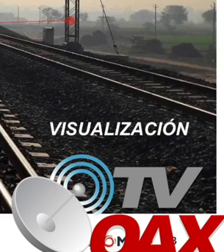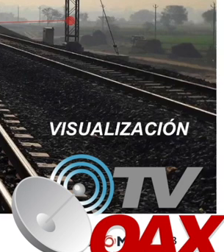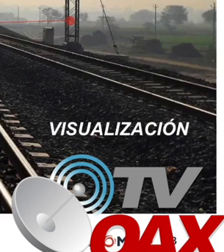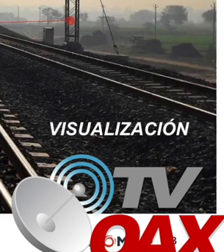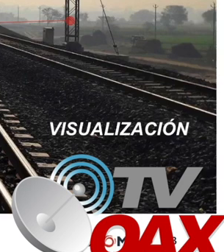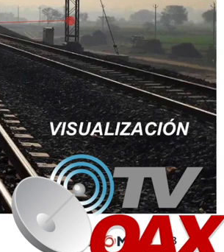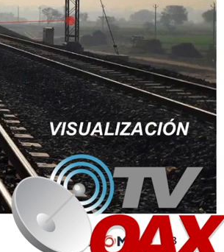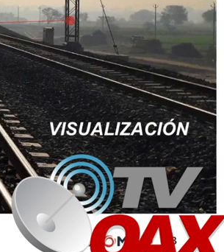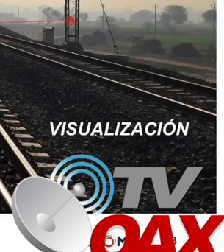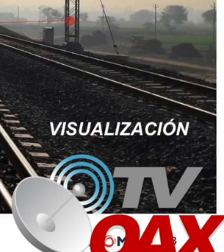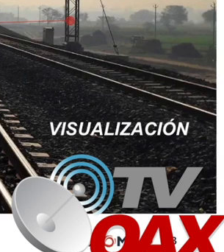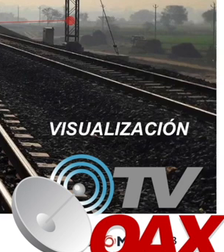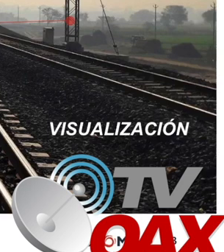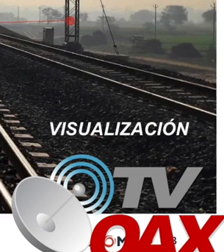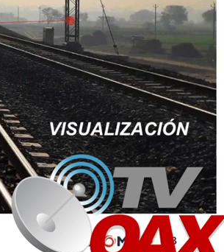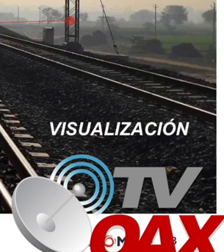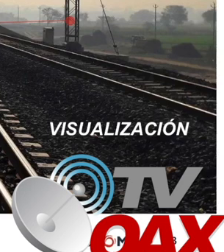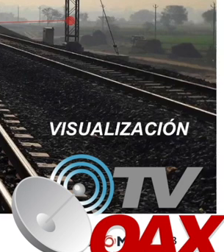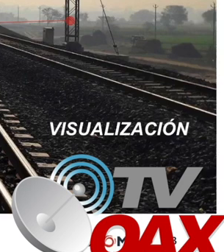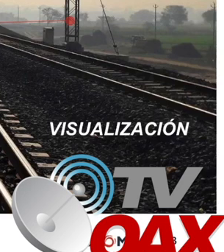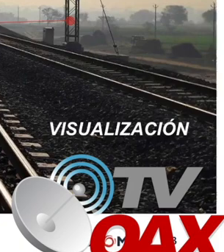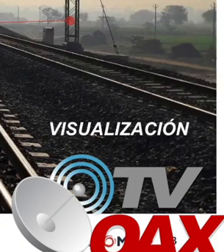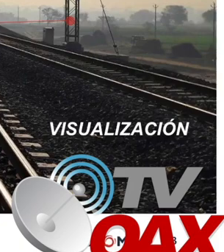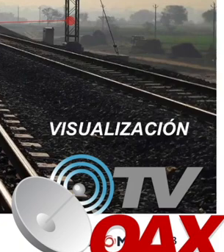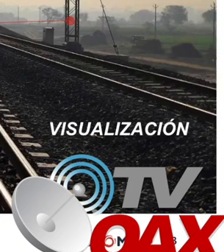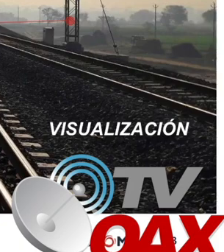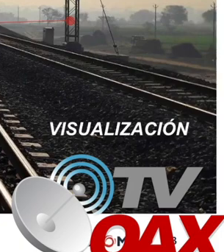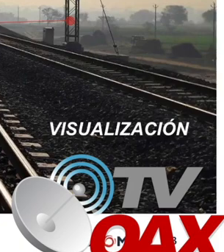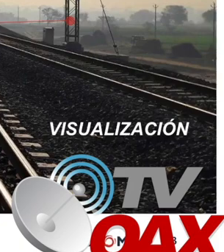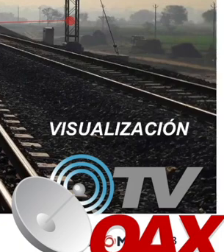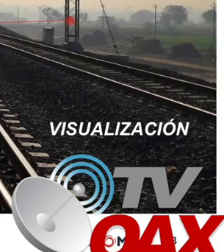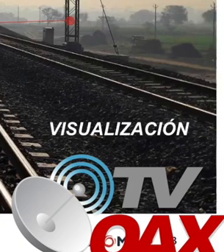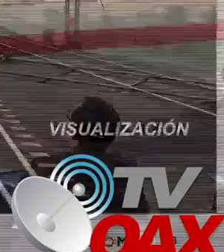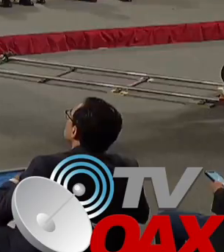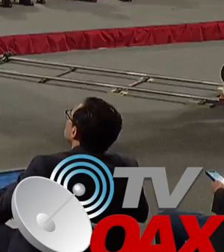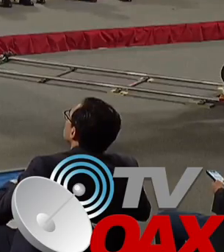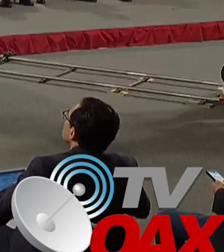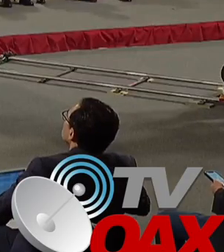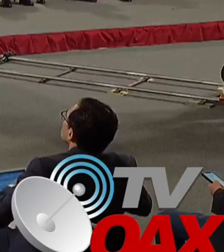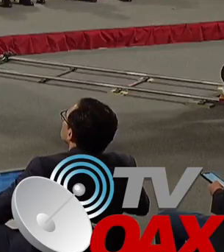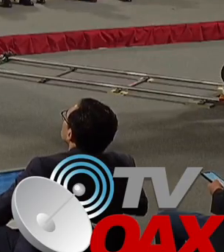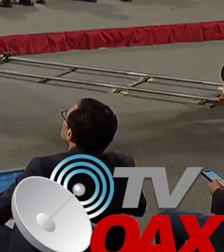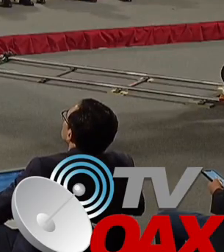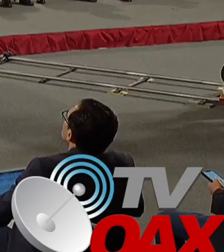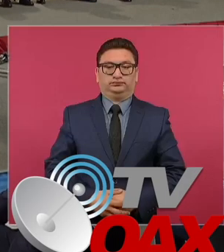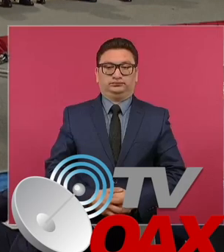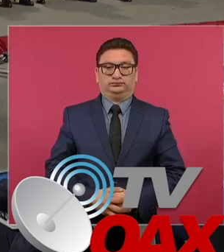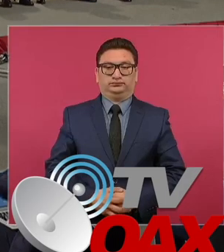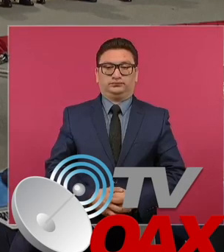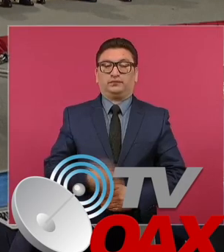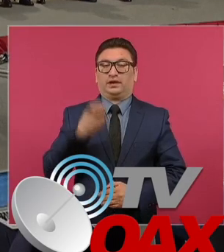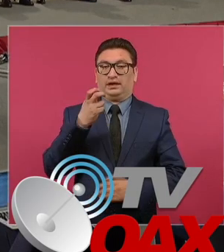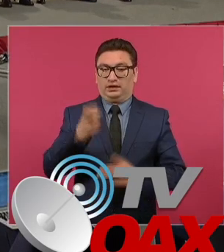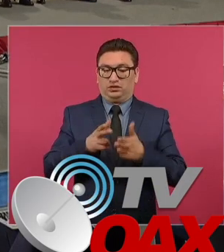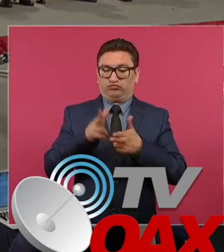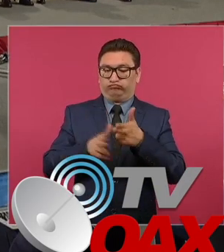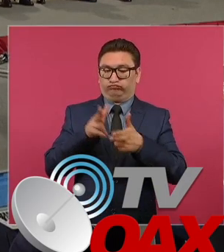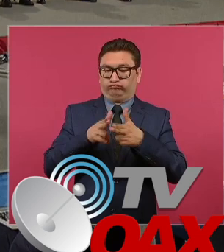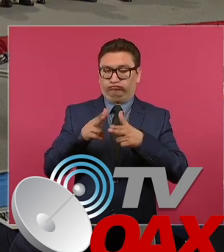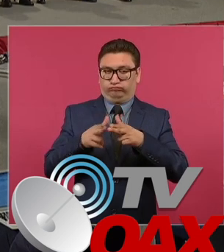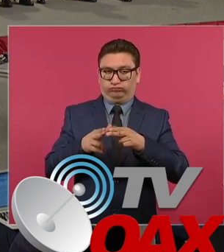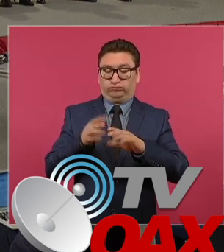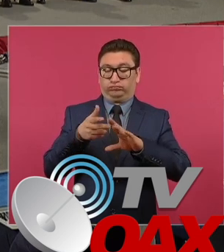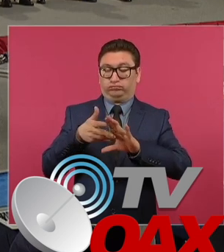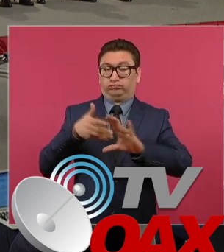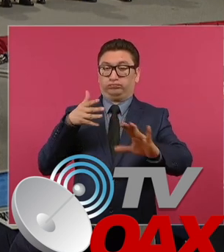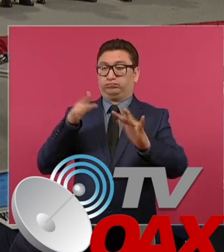misión conectar el tren a la catenaria. Es lo que permite que realmente pueda recibir esta alimentación y sube o baja